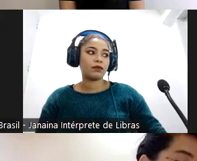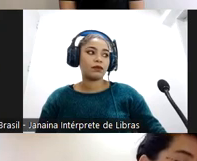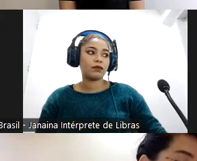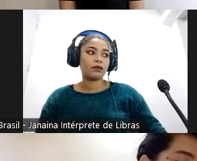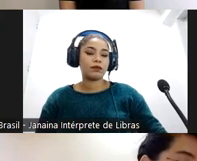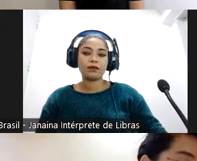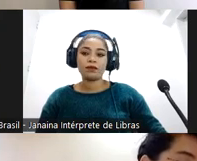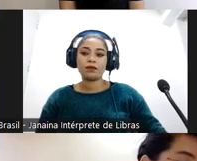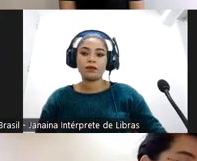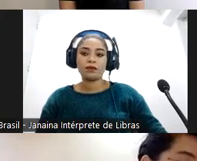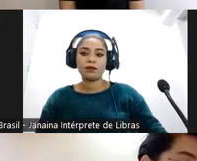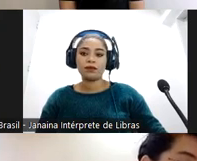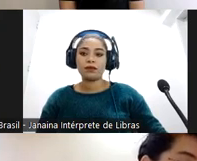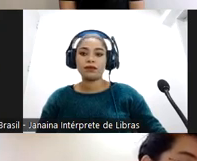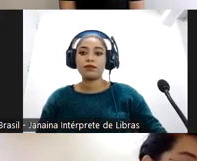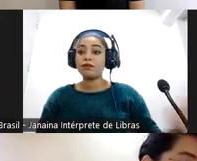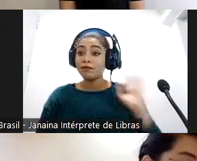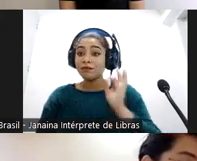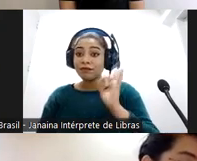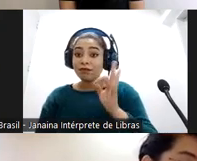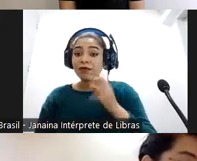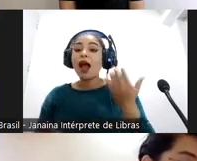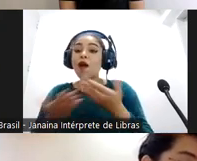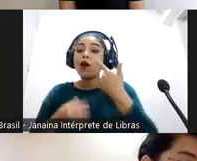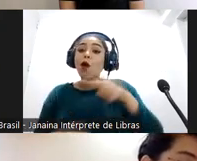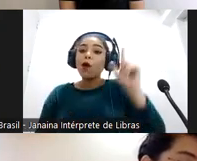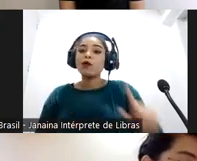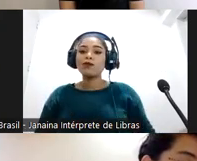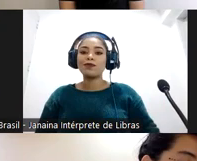¡Oh! ¡Sí! Ahora viene otro.